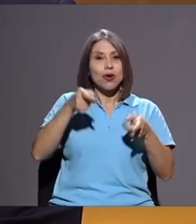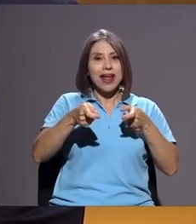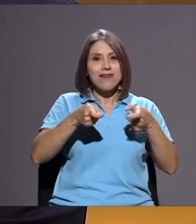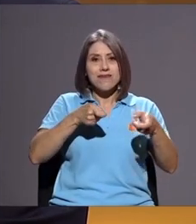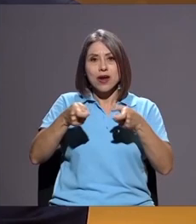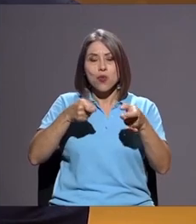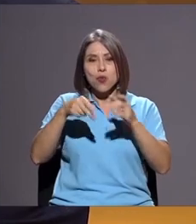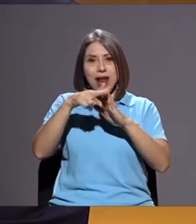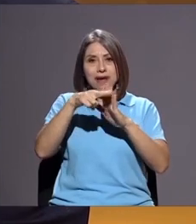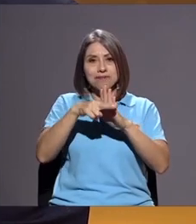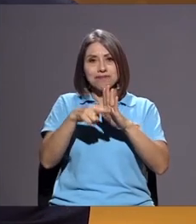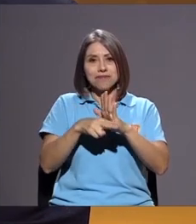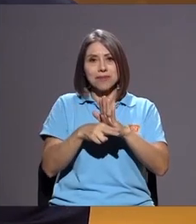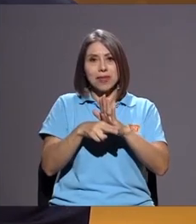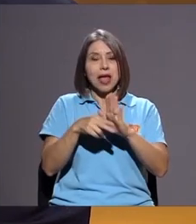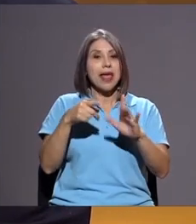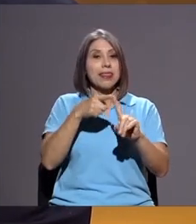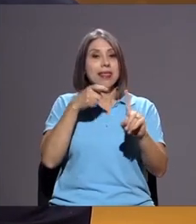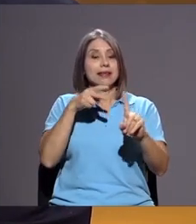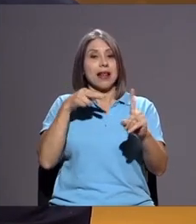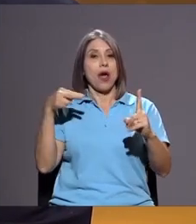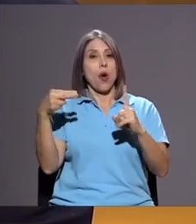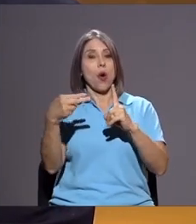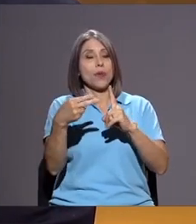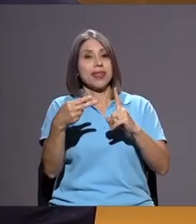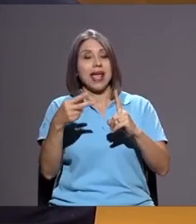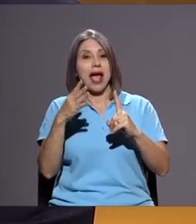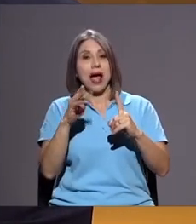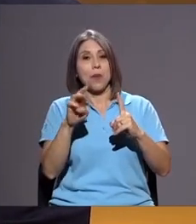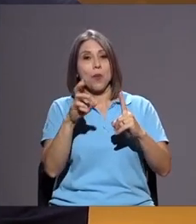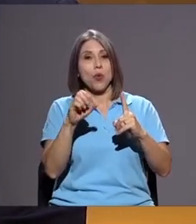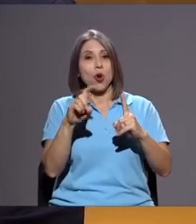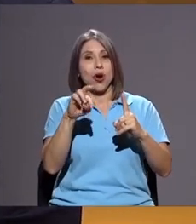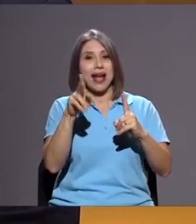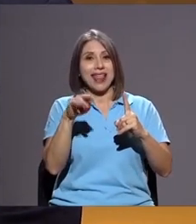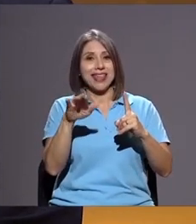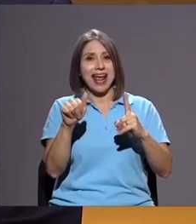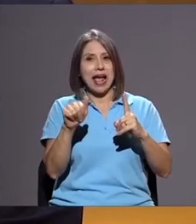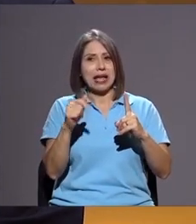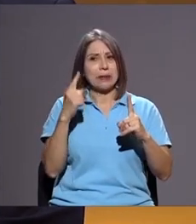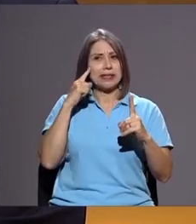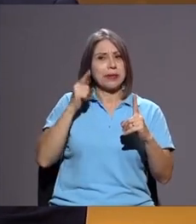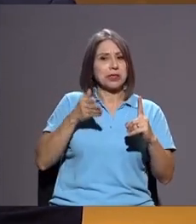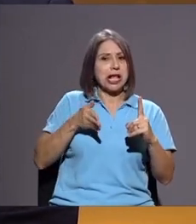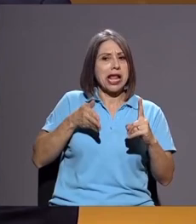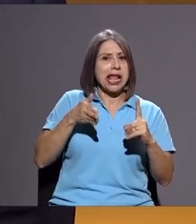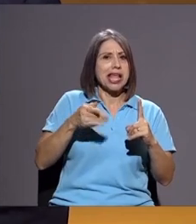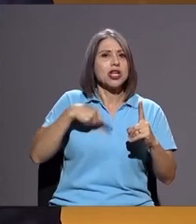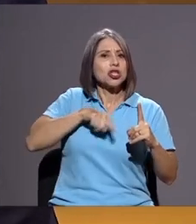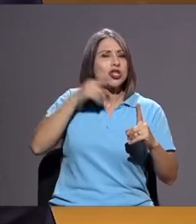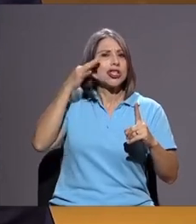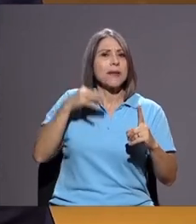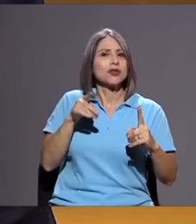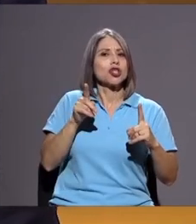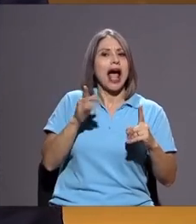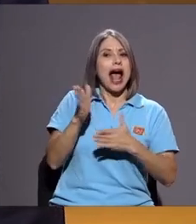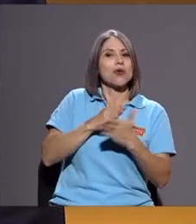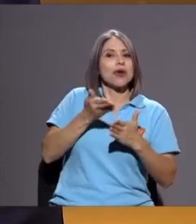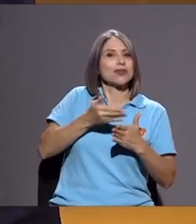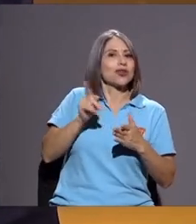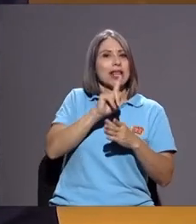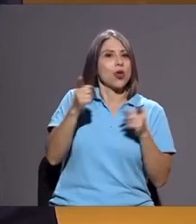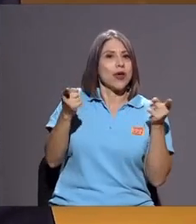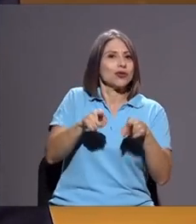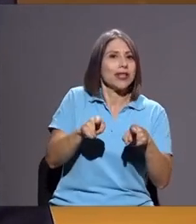desde desde la óptica burocrática nos parece que no debe suceder ciertas cosas y entonces acá para evitar que suceda